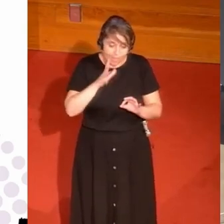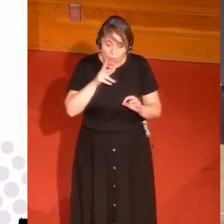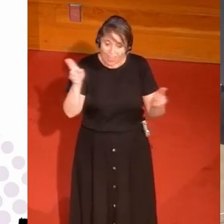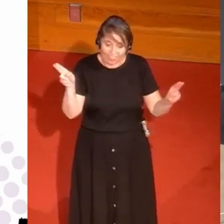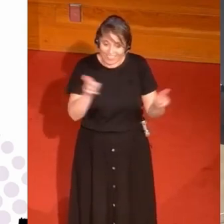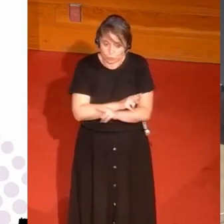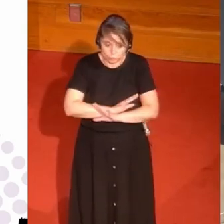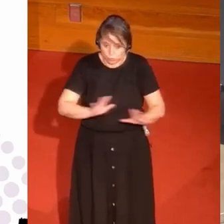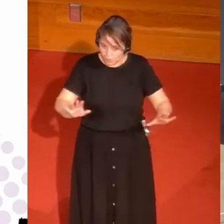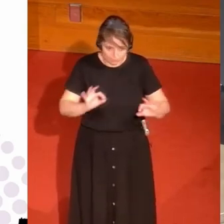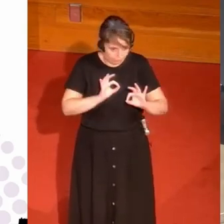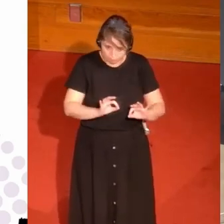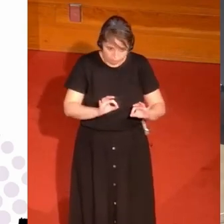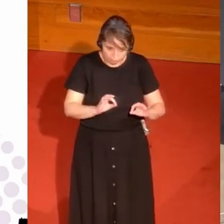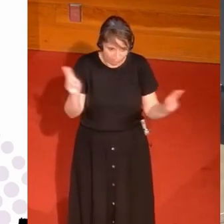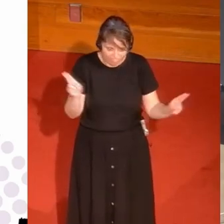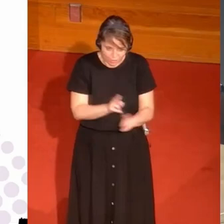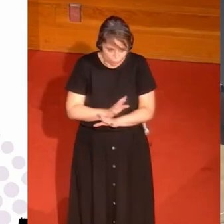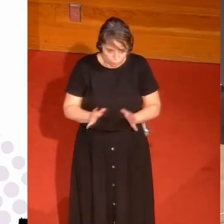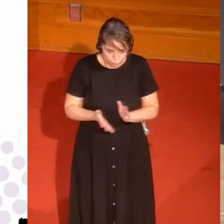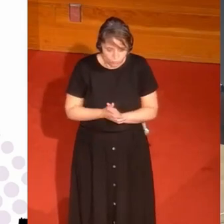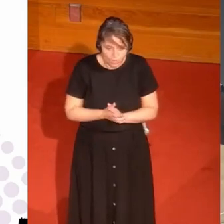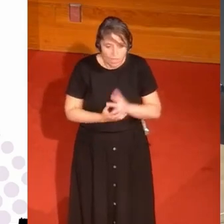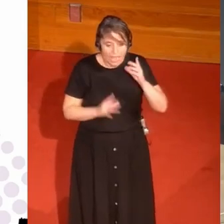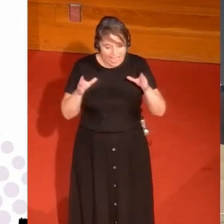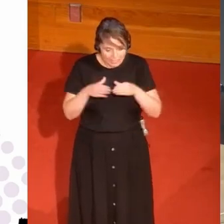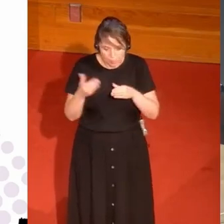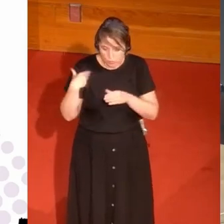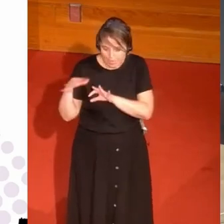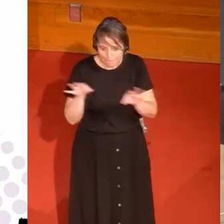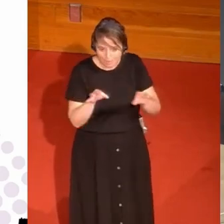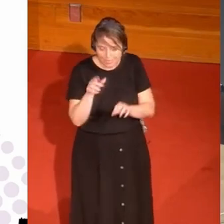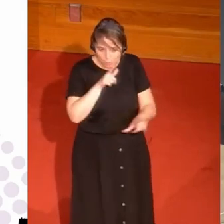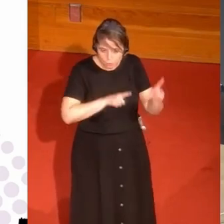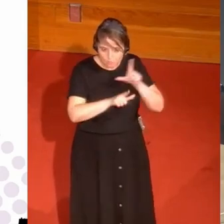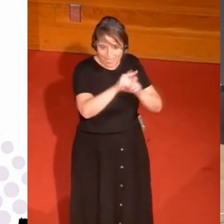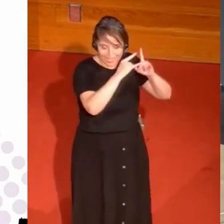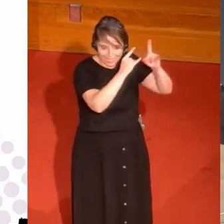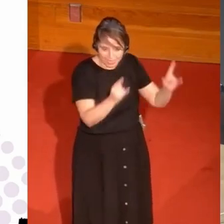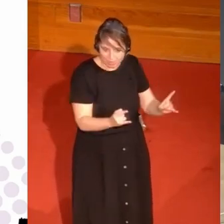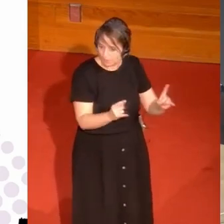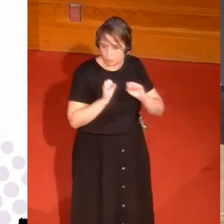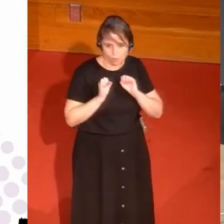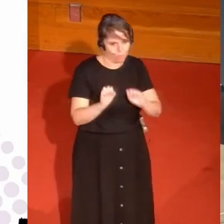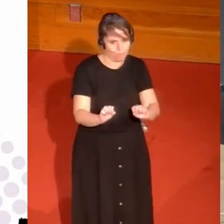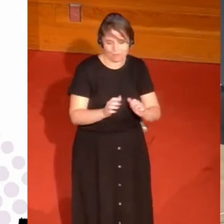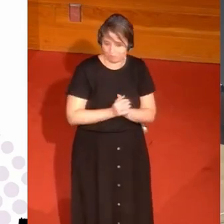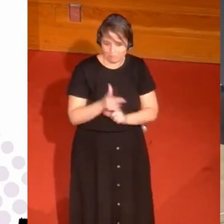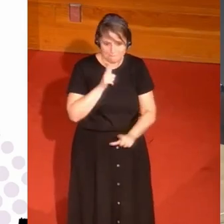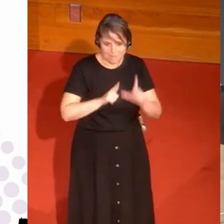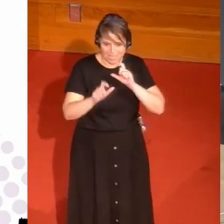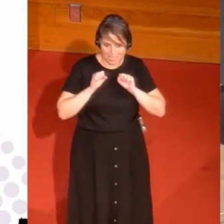censura de manual había unos equipos que estaban preparados para para viajar a los campamentos y se les impidió